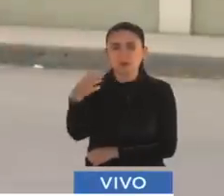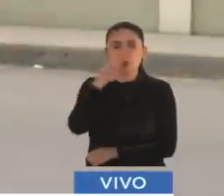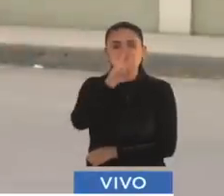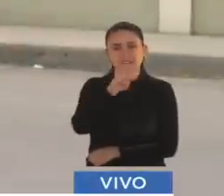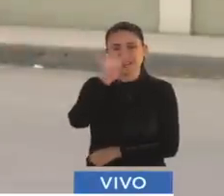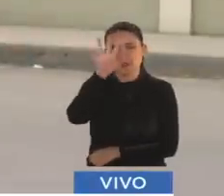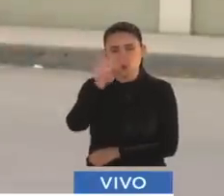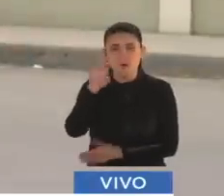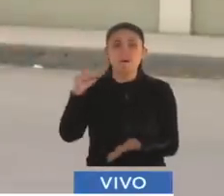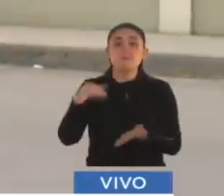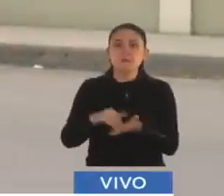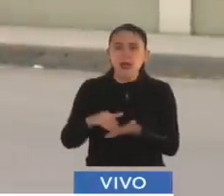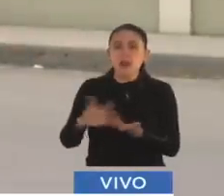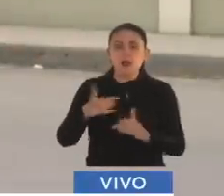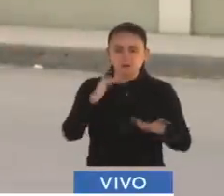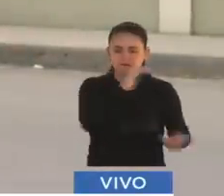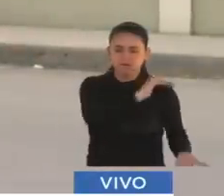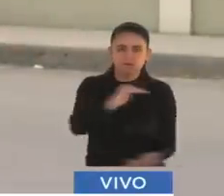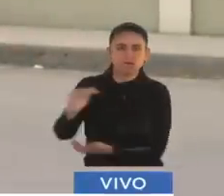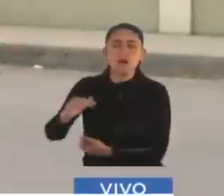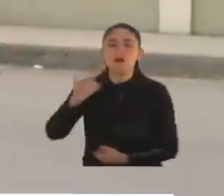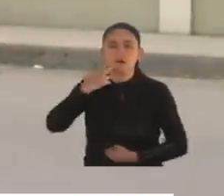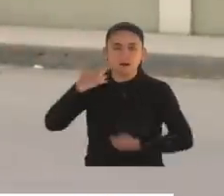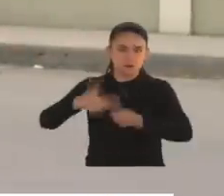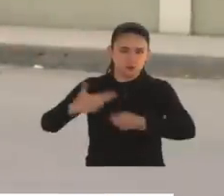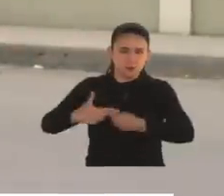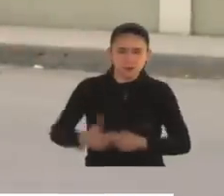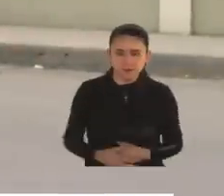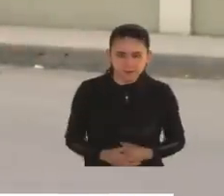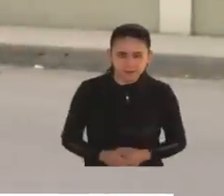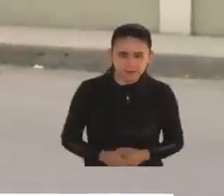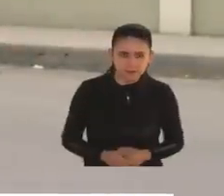1.480.000 galones de combustible.